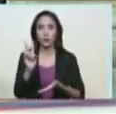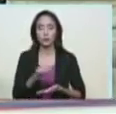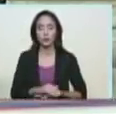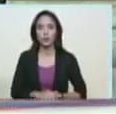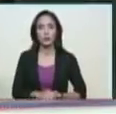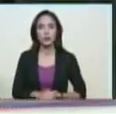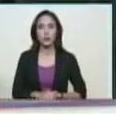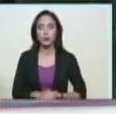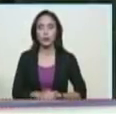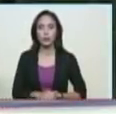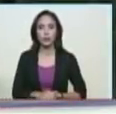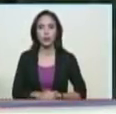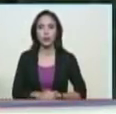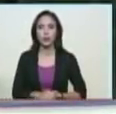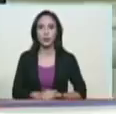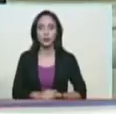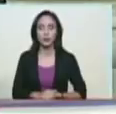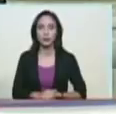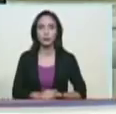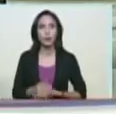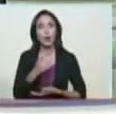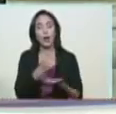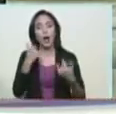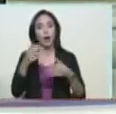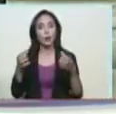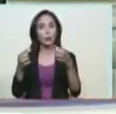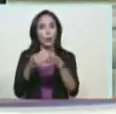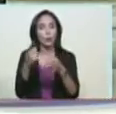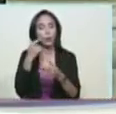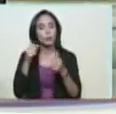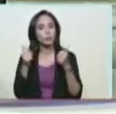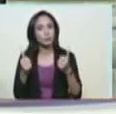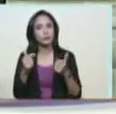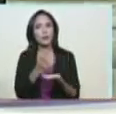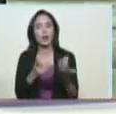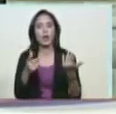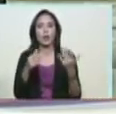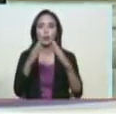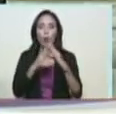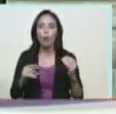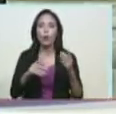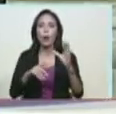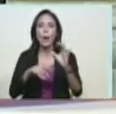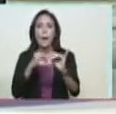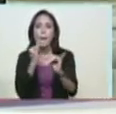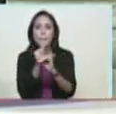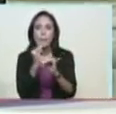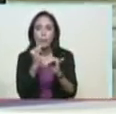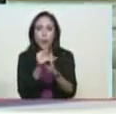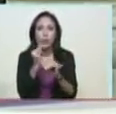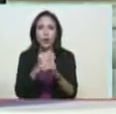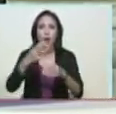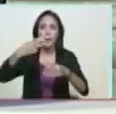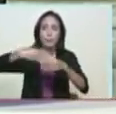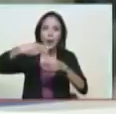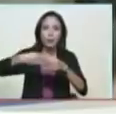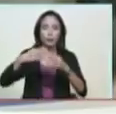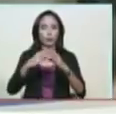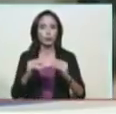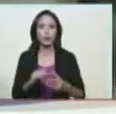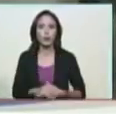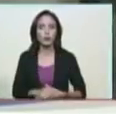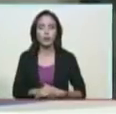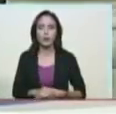querido compañero superintendente de las cripto moneda del petró jocelyn no